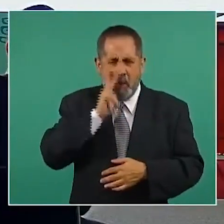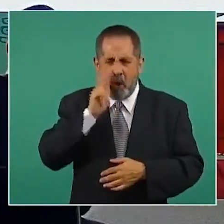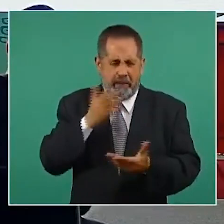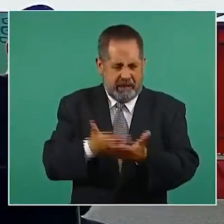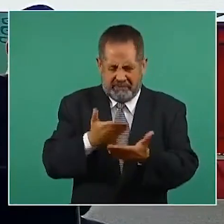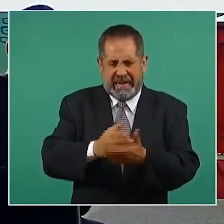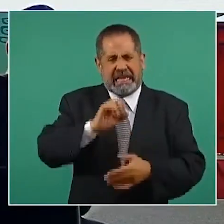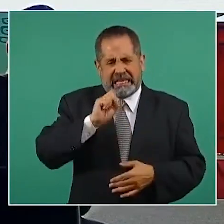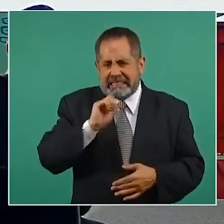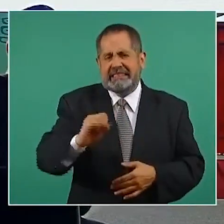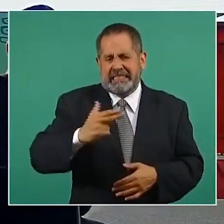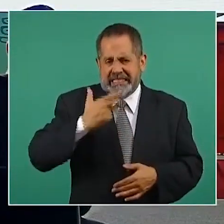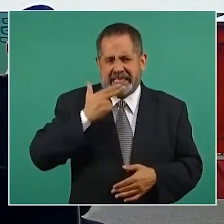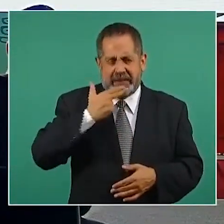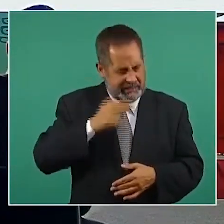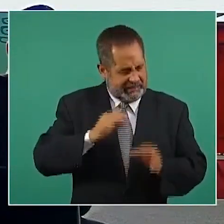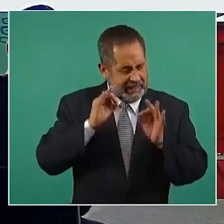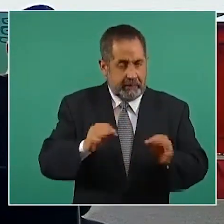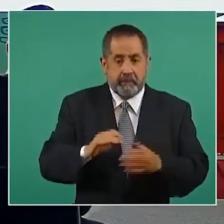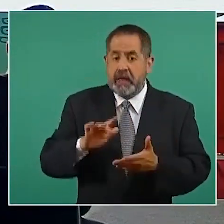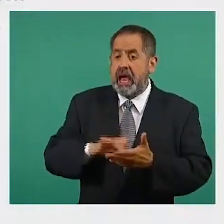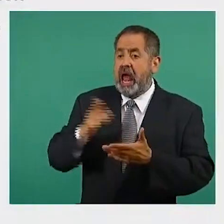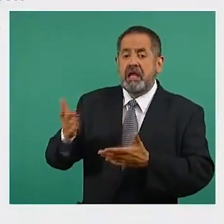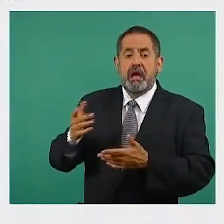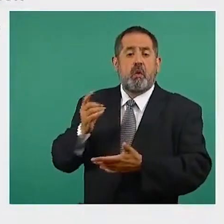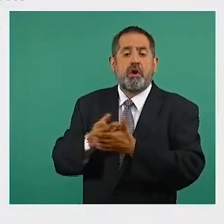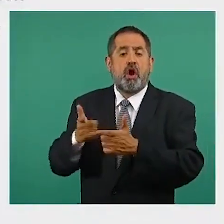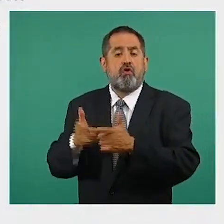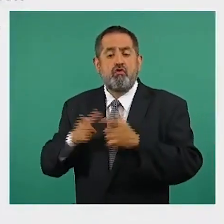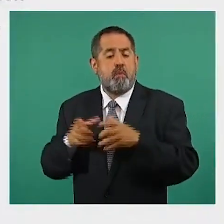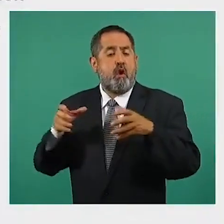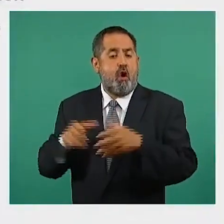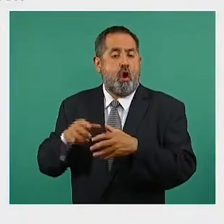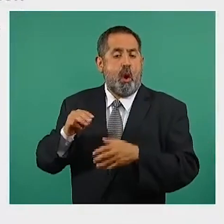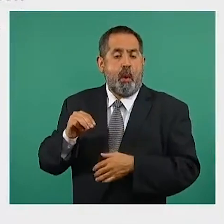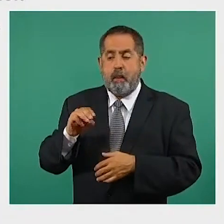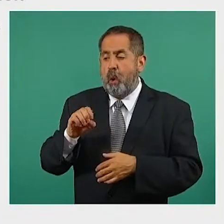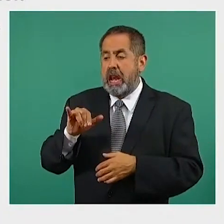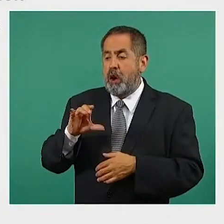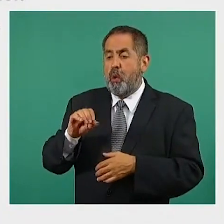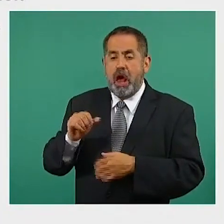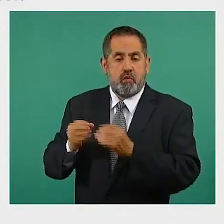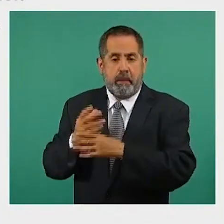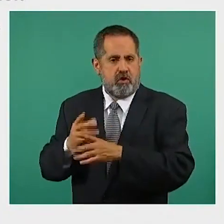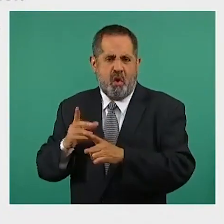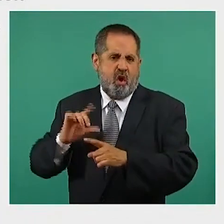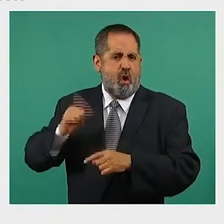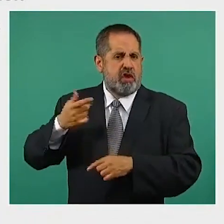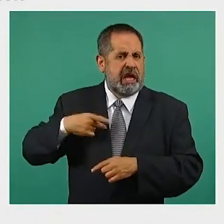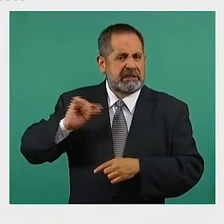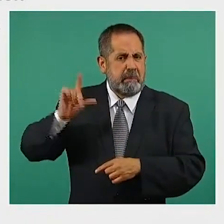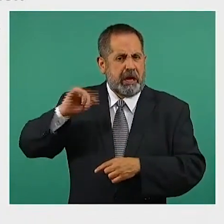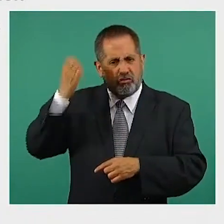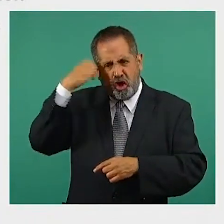que son eficaces. Es un trabajo y agradecemos mucho no solamente al grupo de Comité de Moléculas Nuevas, sino también muchos otros grupos de expertos que nos